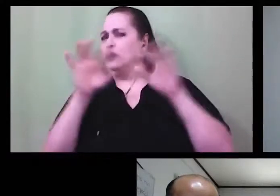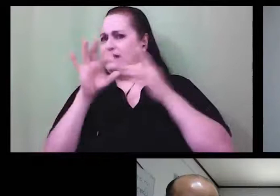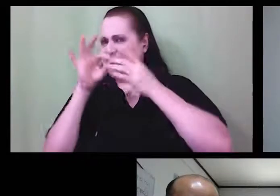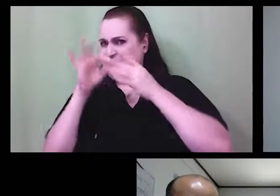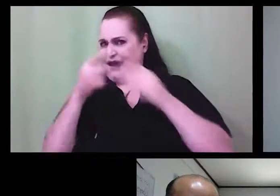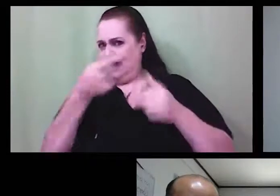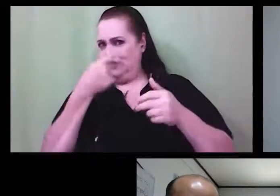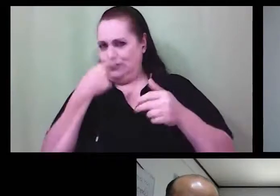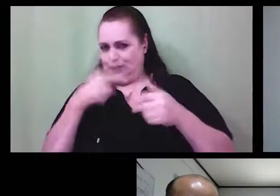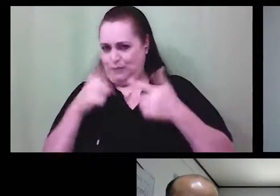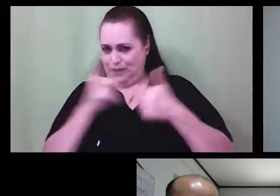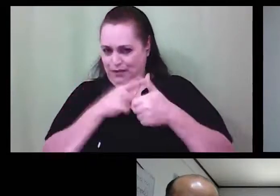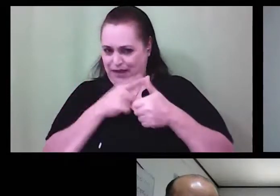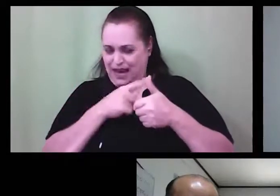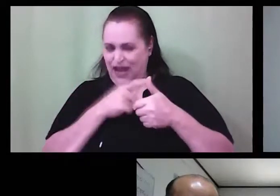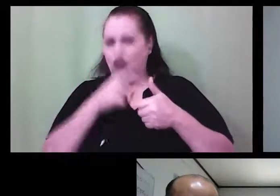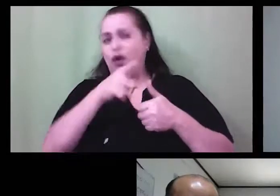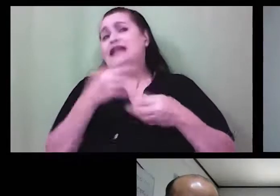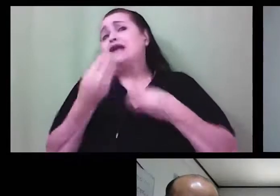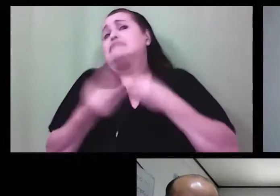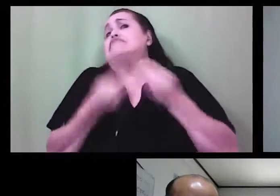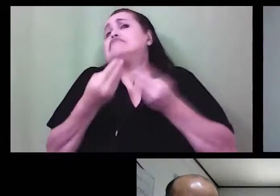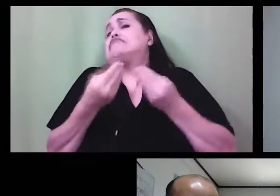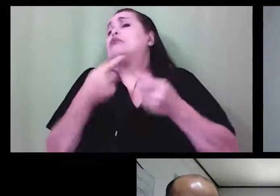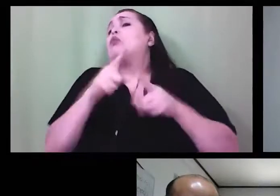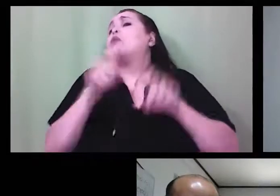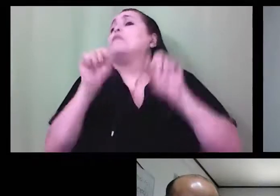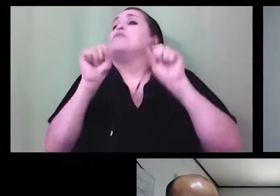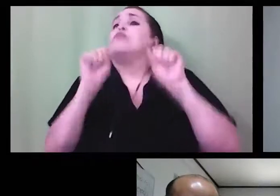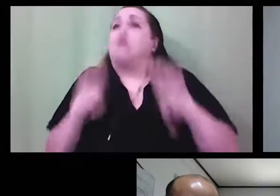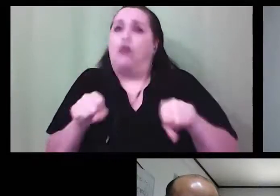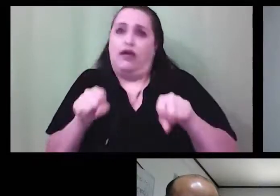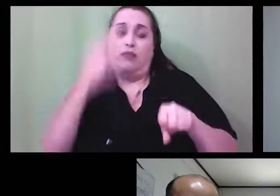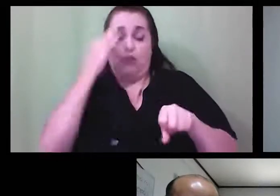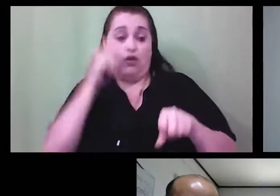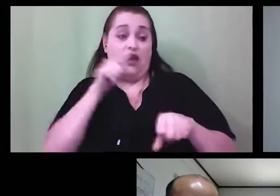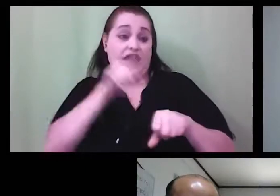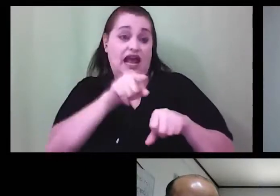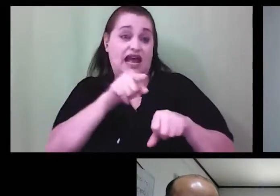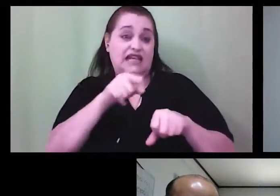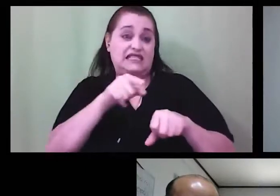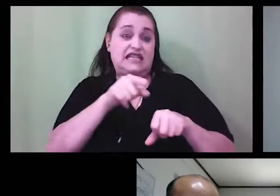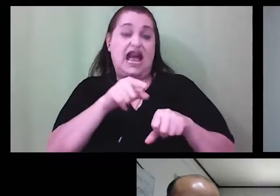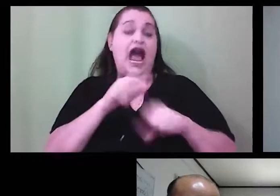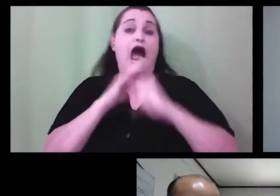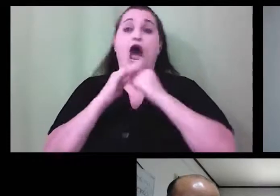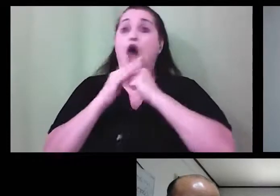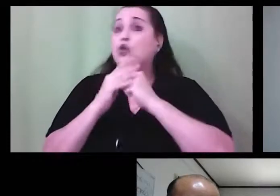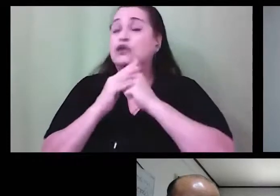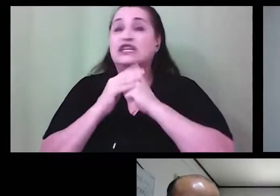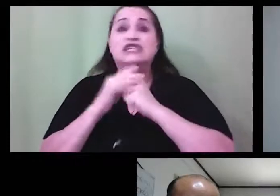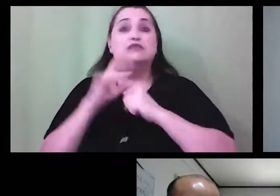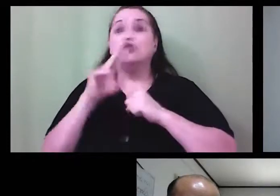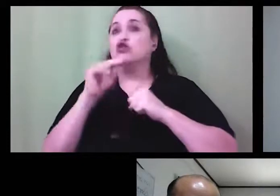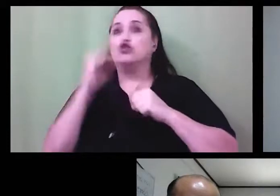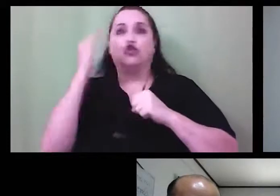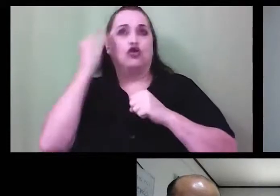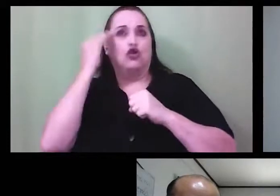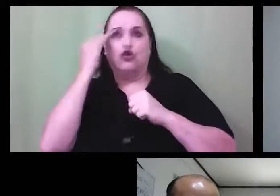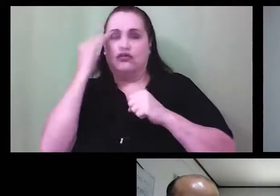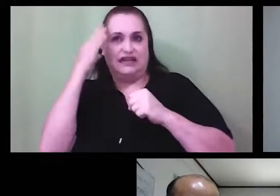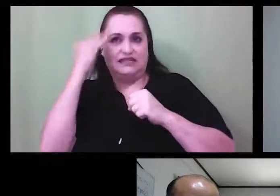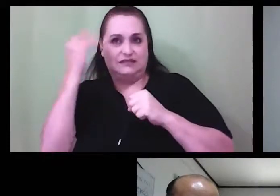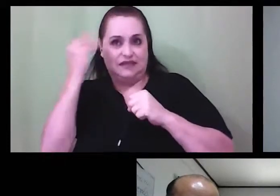que iba a hacer lo que podía, porque ella, pues la verdad, en autismo no tenía mucho conocimiento